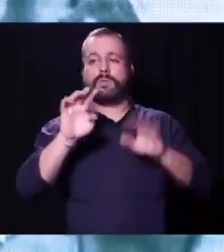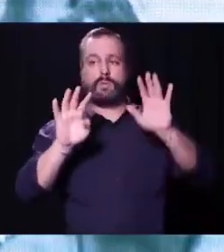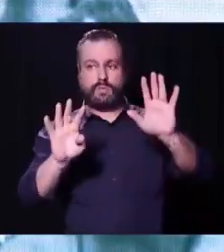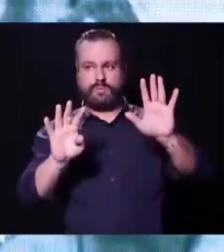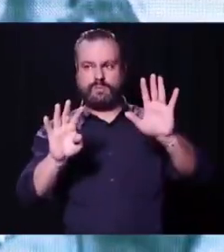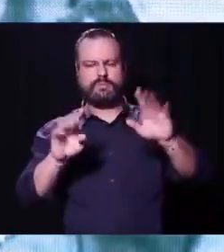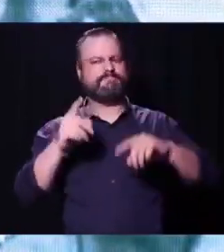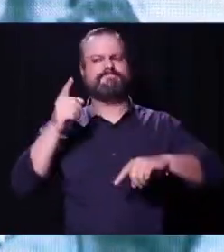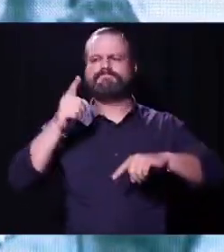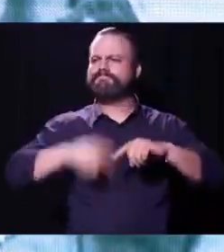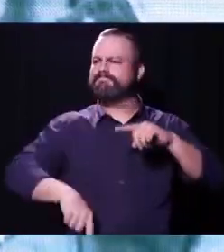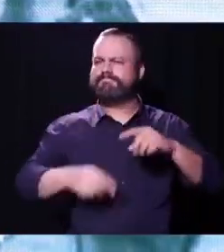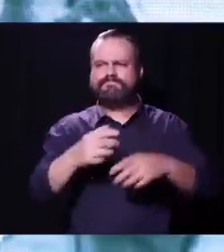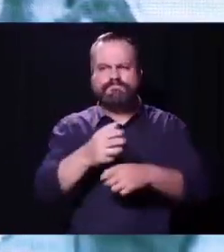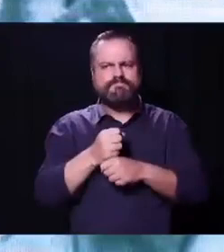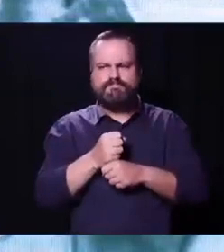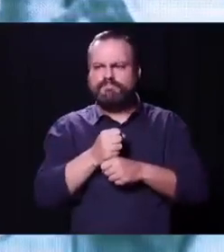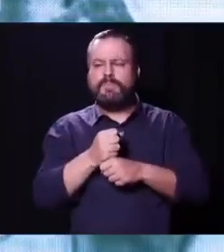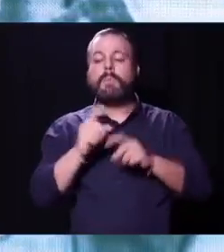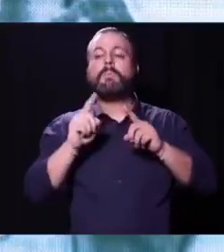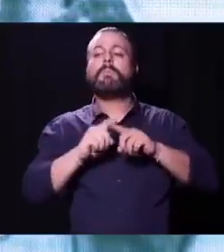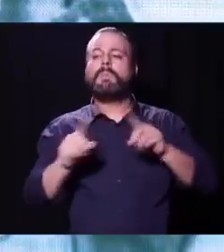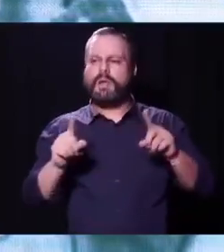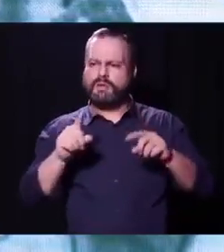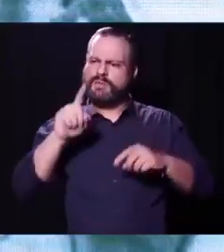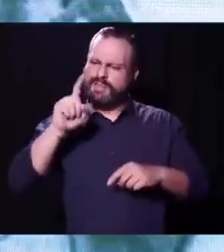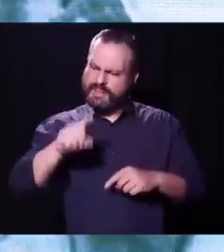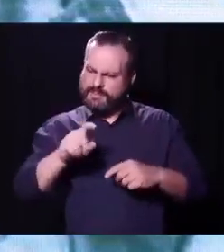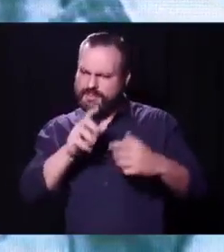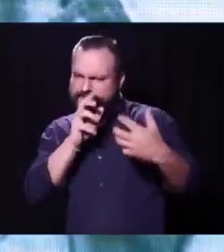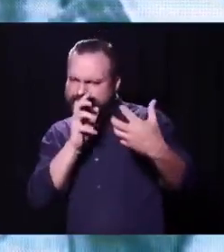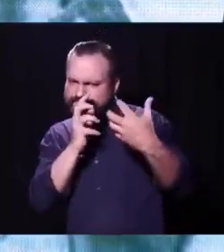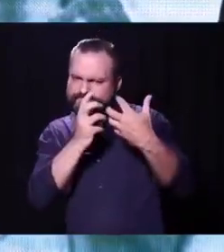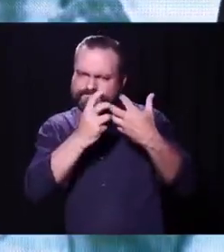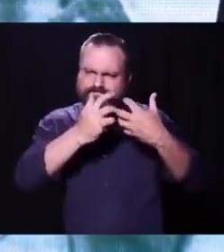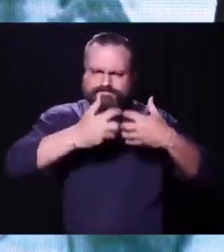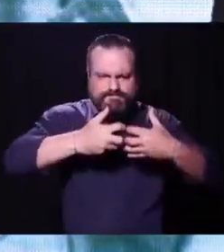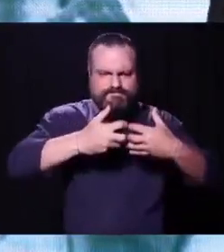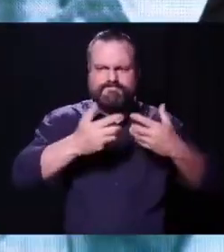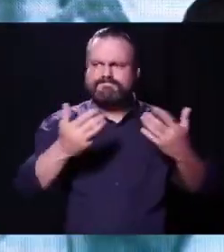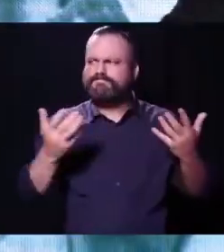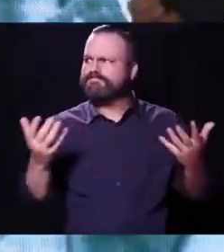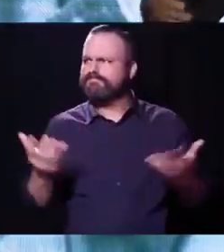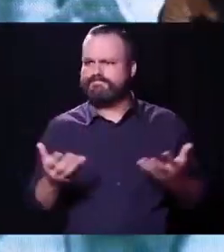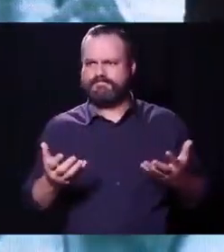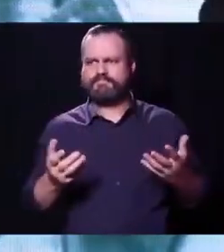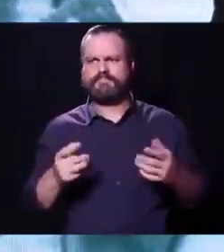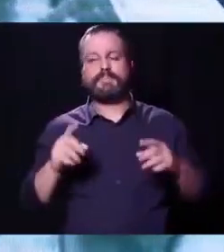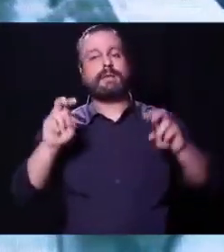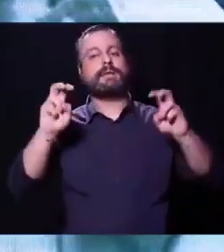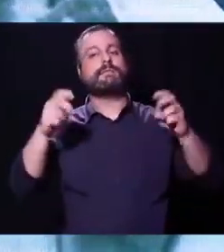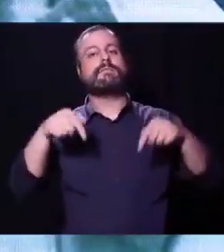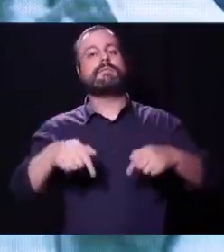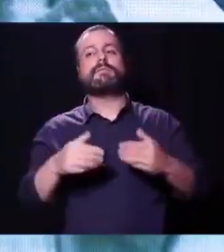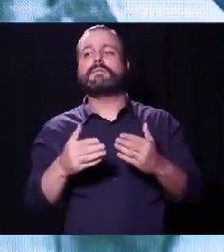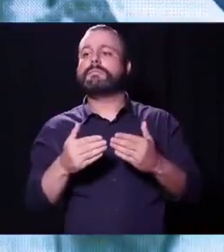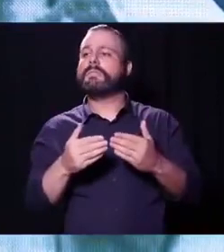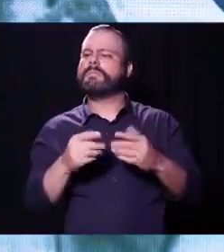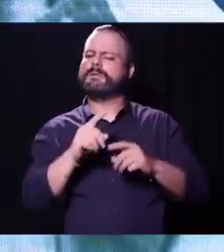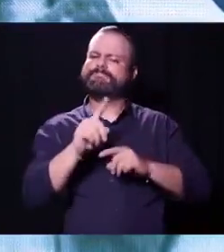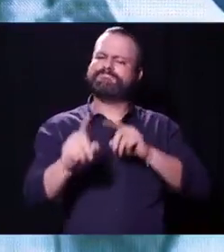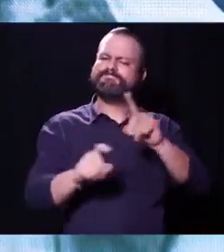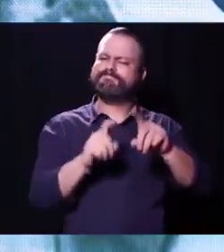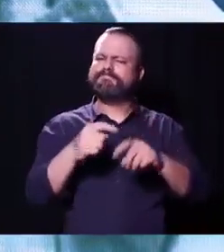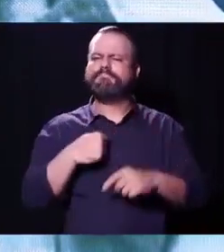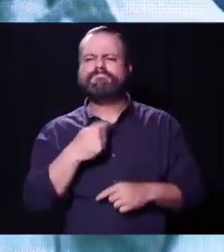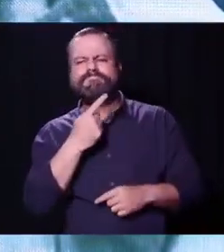ir achicando la gran brecha que existe en los 5 Panamá. Y de ese tema, en el transcurso de las preguntas, me gustaría